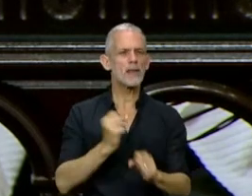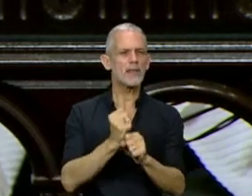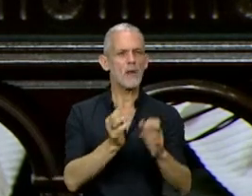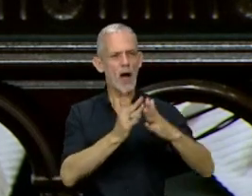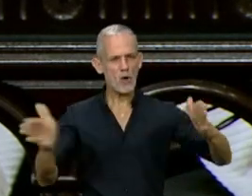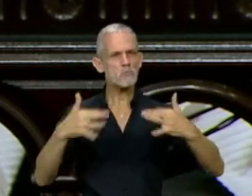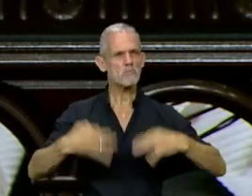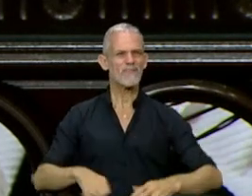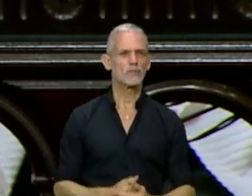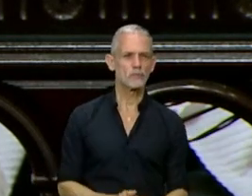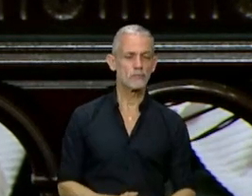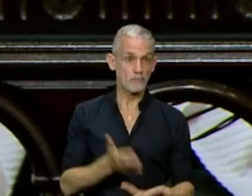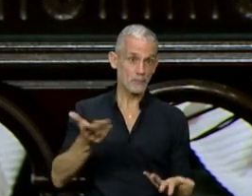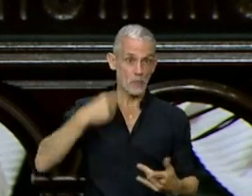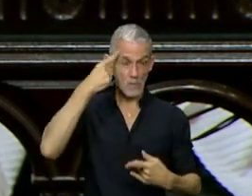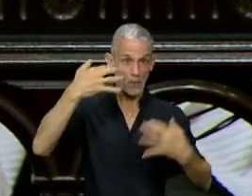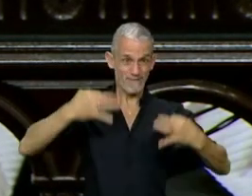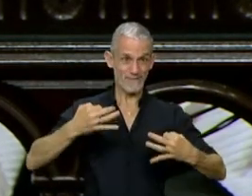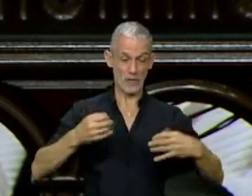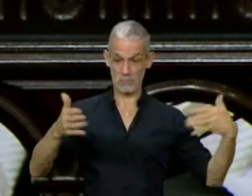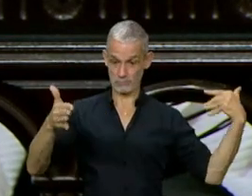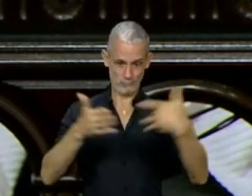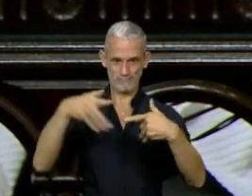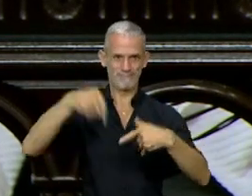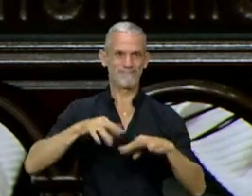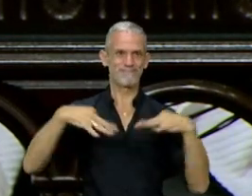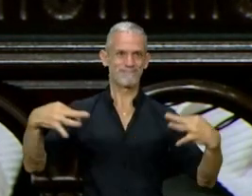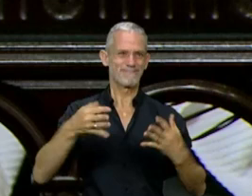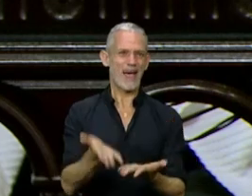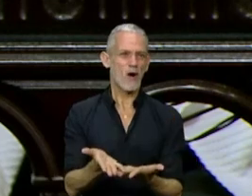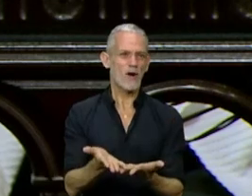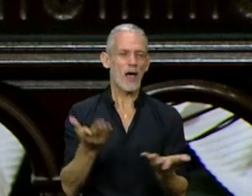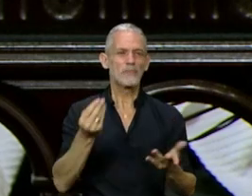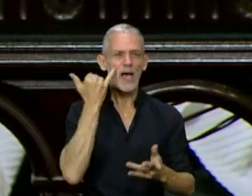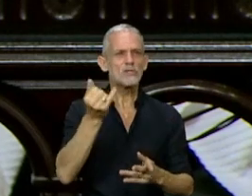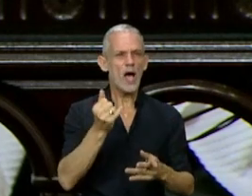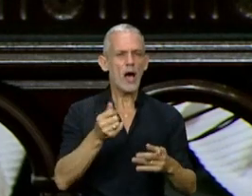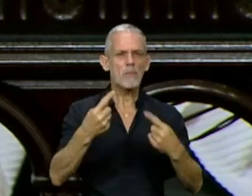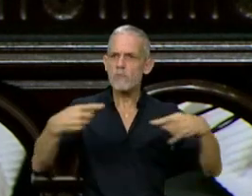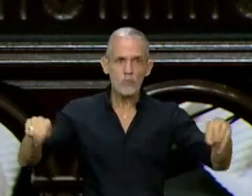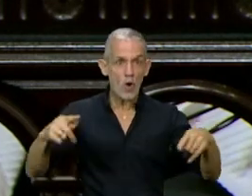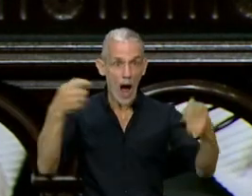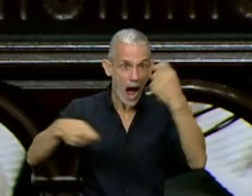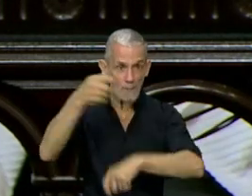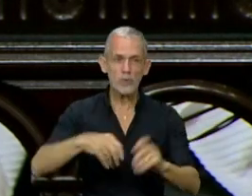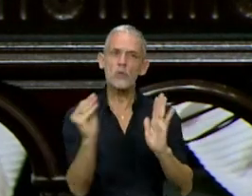tarea. Ahora es cierto, llegamos a este punto donde hemos incorporado un montón de